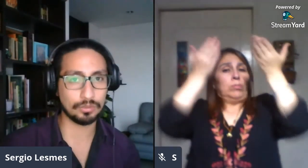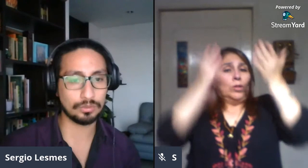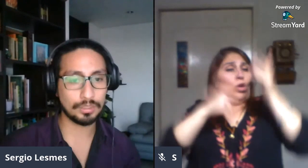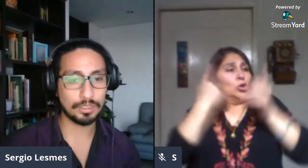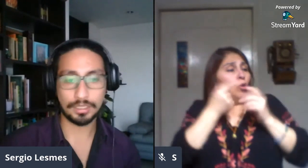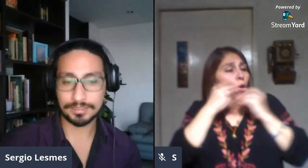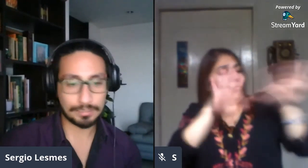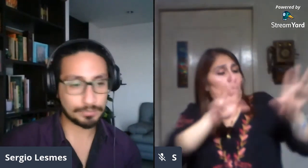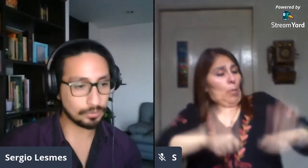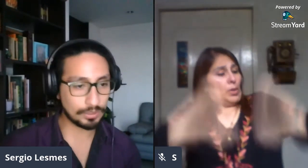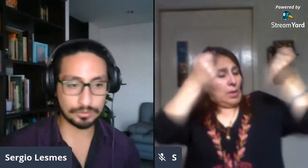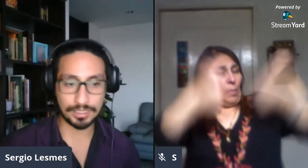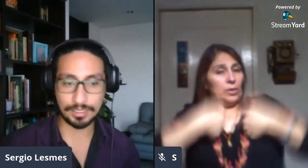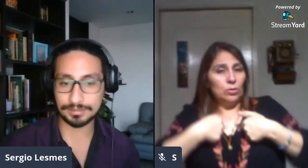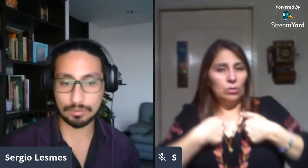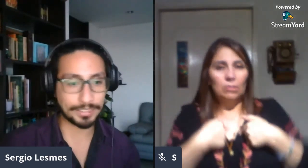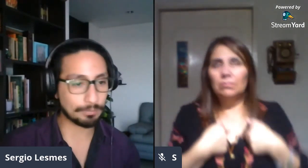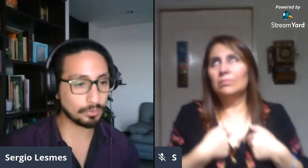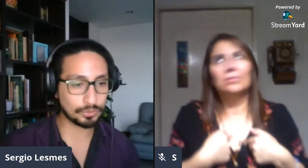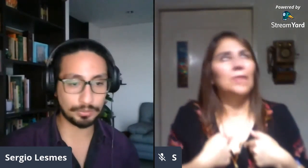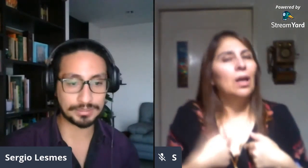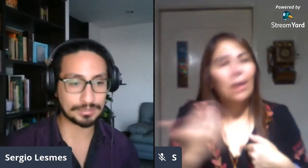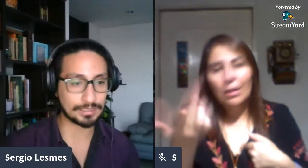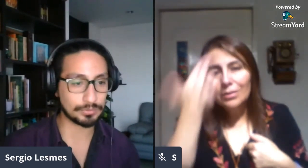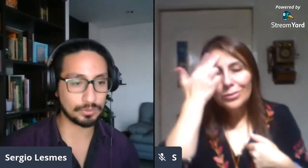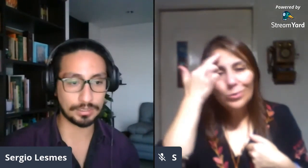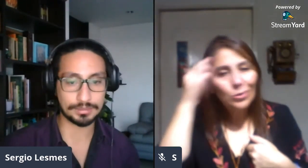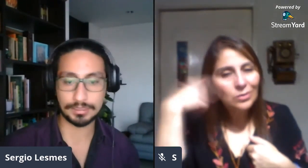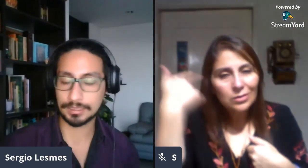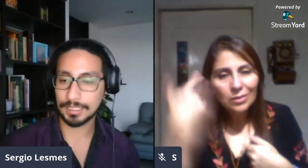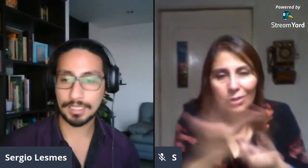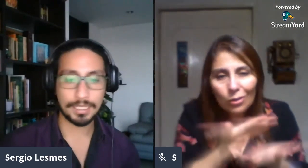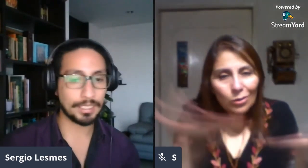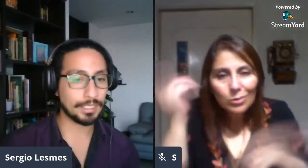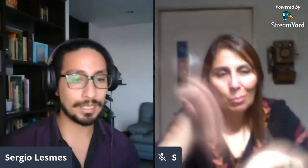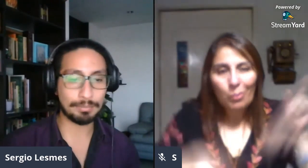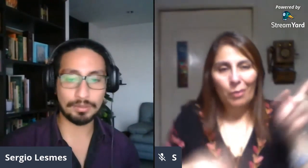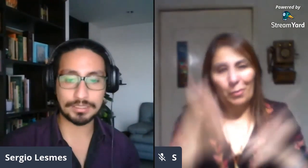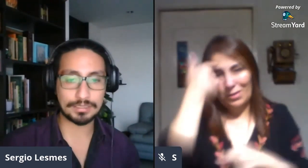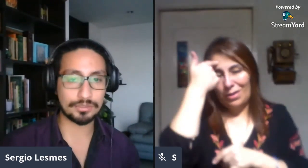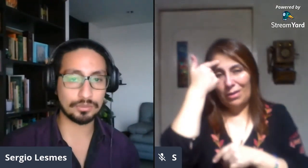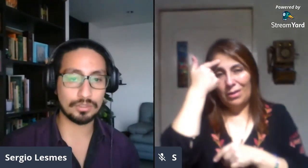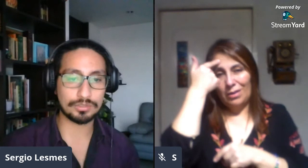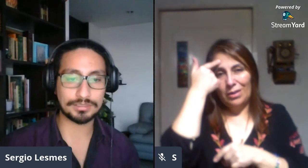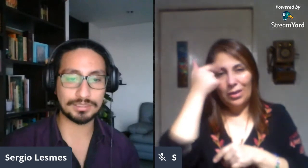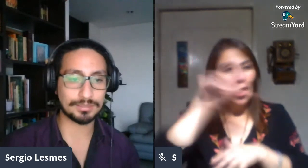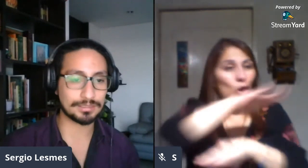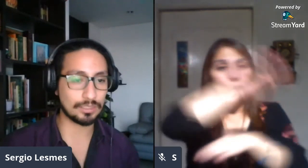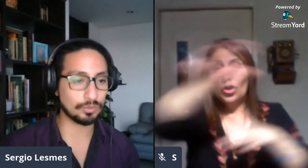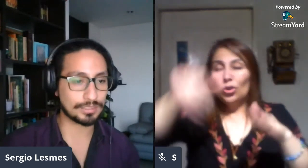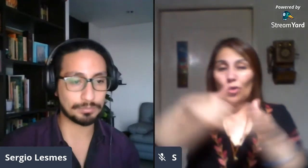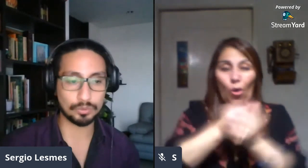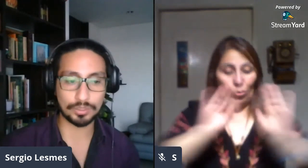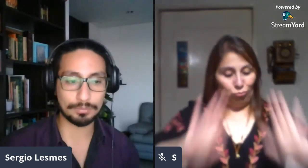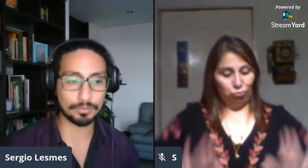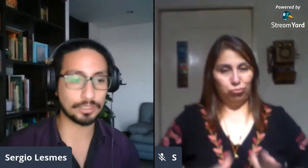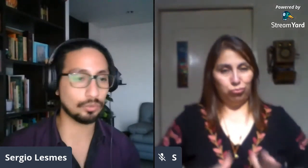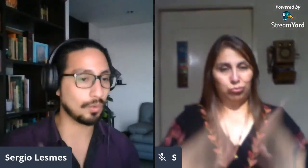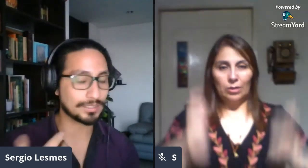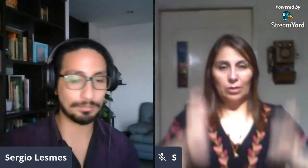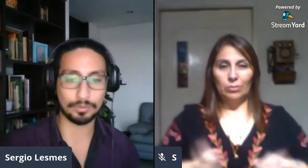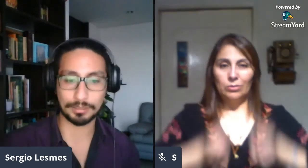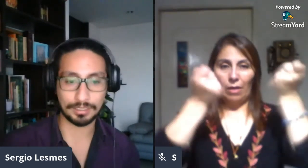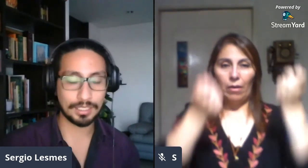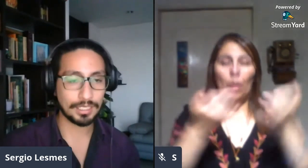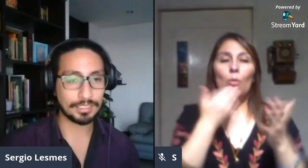salvar solo es absurda, o sea, desde cualquier punto de vista es absurda. Es decir, la privatización de los sistemas de salud es absurda porque tú